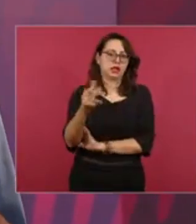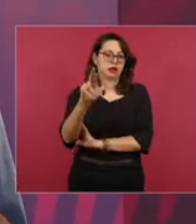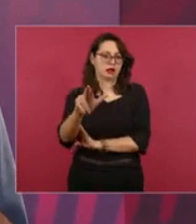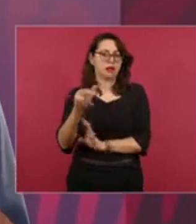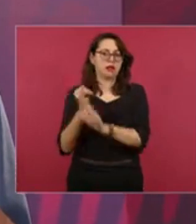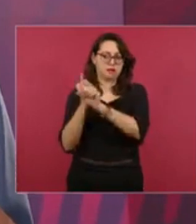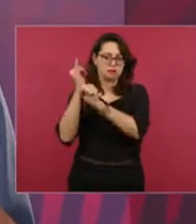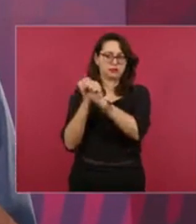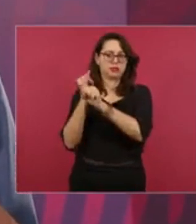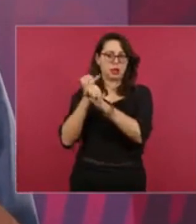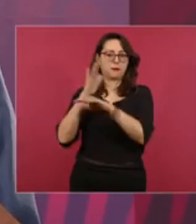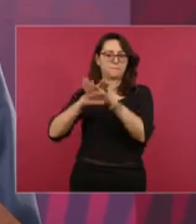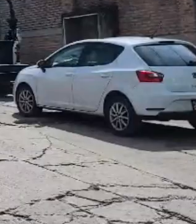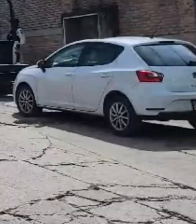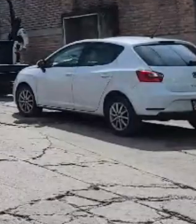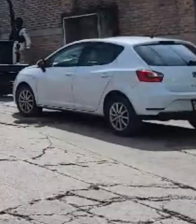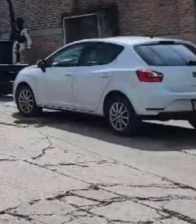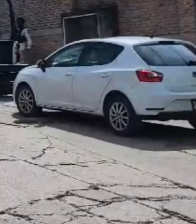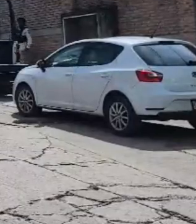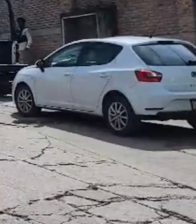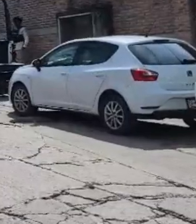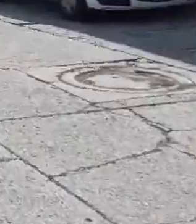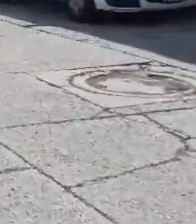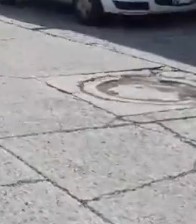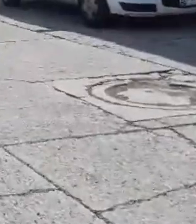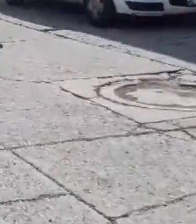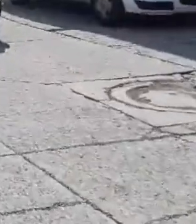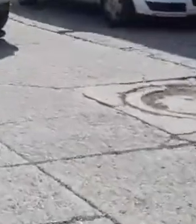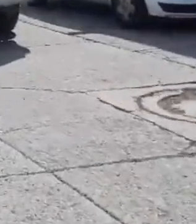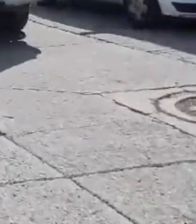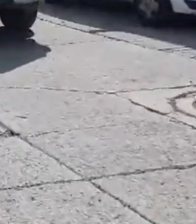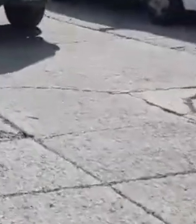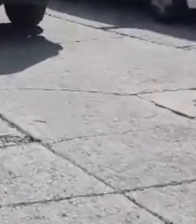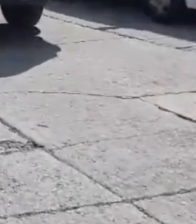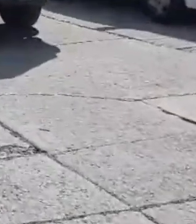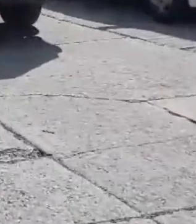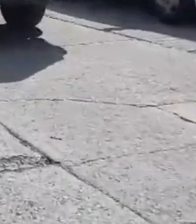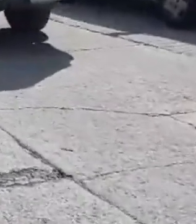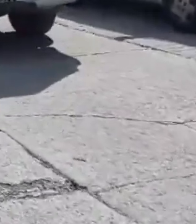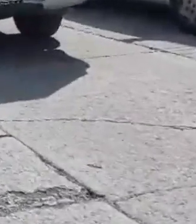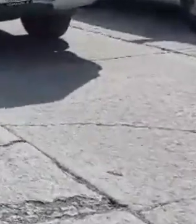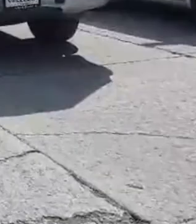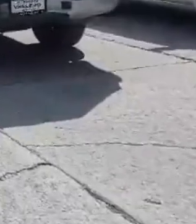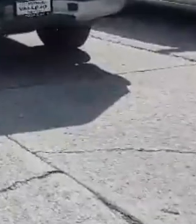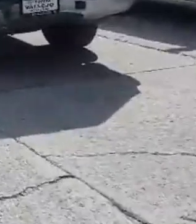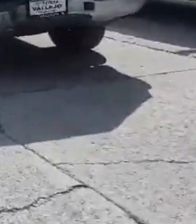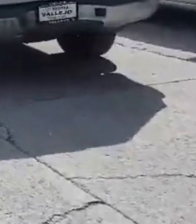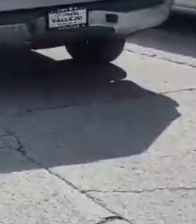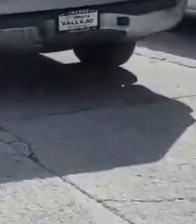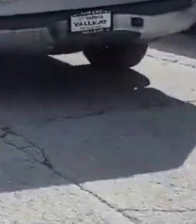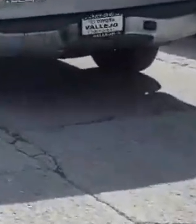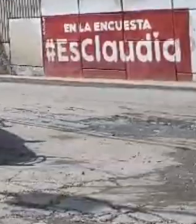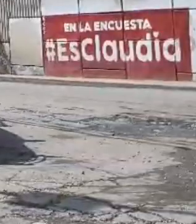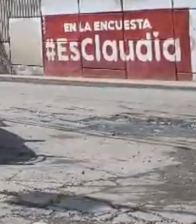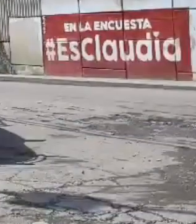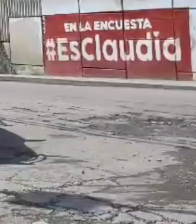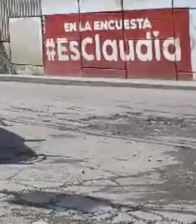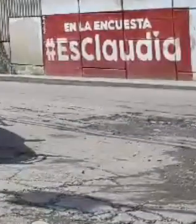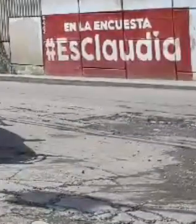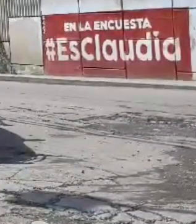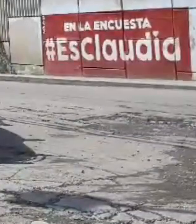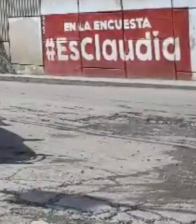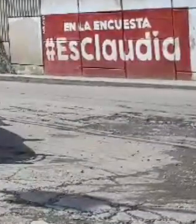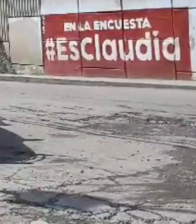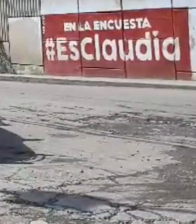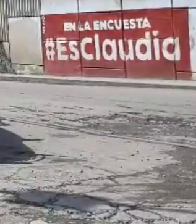los que den respuesta. Cuestionado sobre la seguridad para funcionarios con cargos en dependencias de seguridad, en referencia a